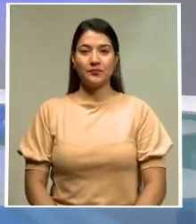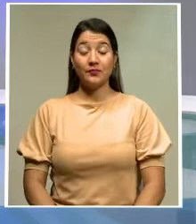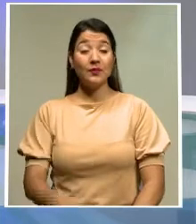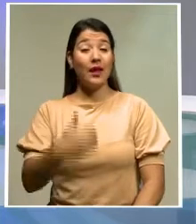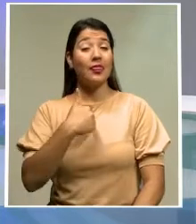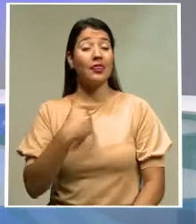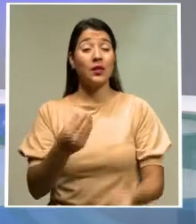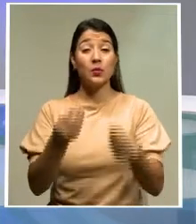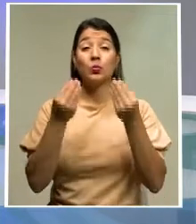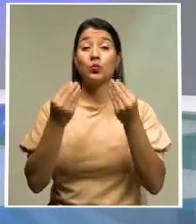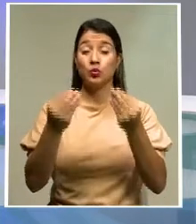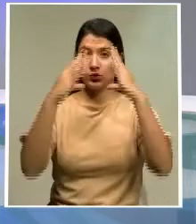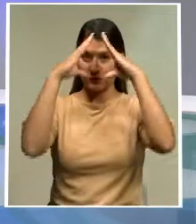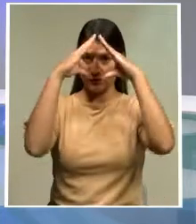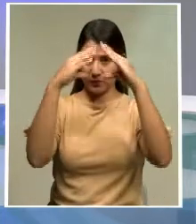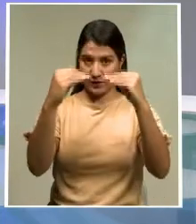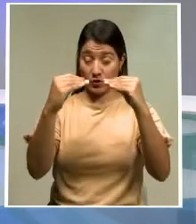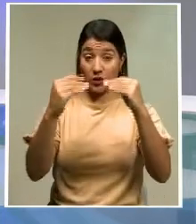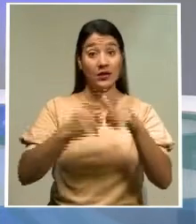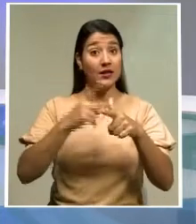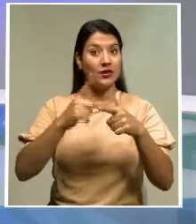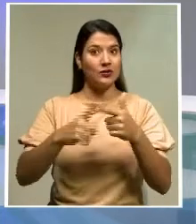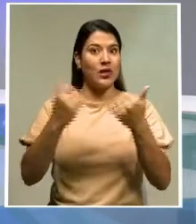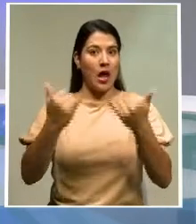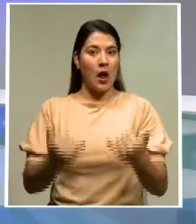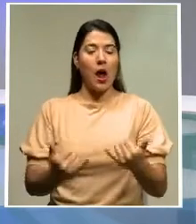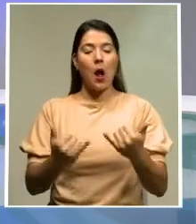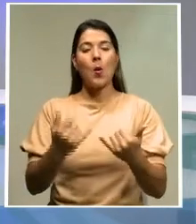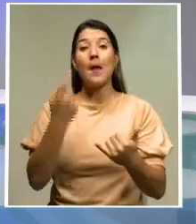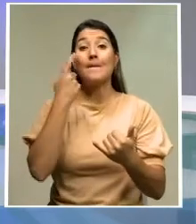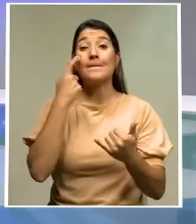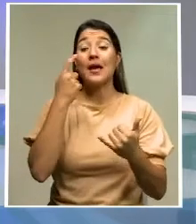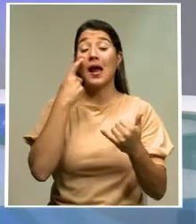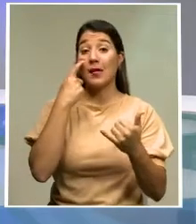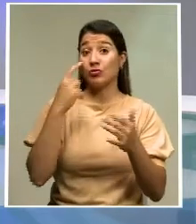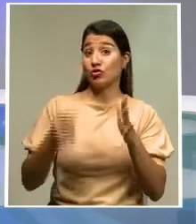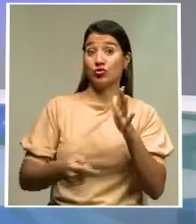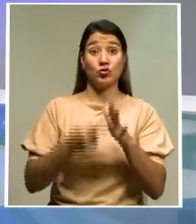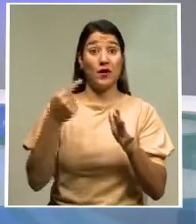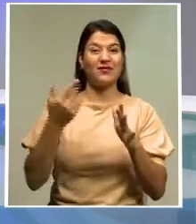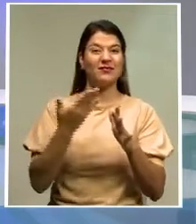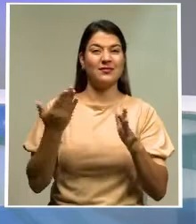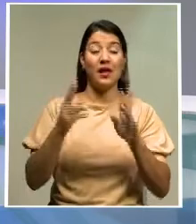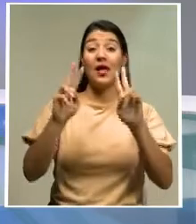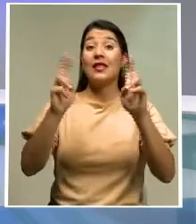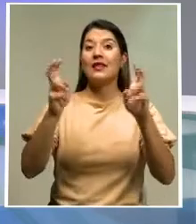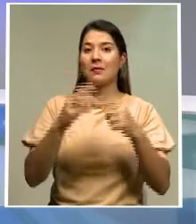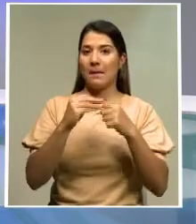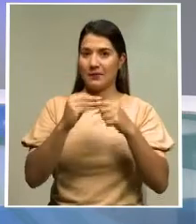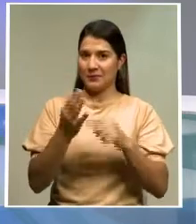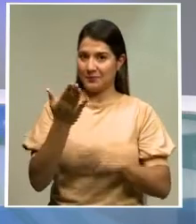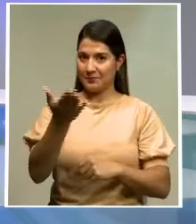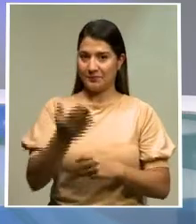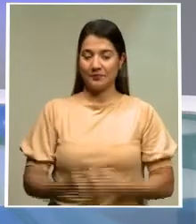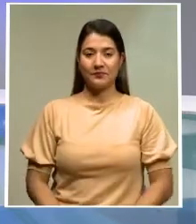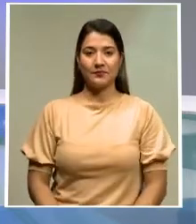Tenemos mucha información, así que vamos a compartir de una vez nuestros titulares. Adelante.